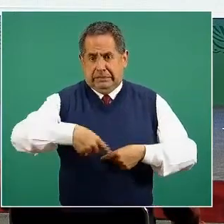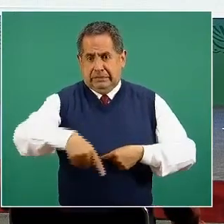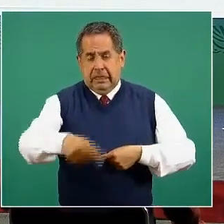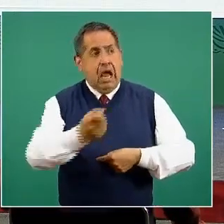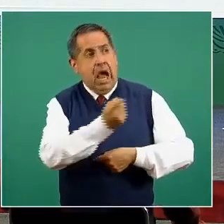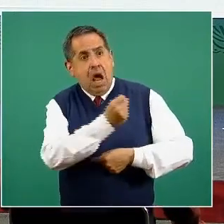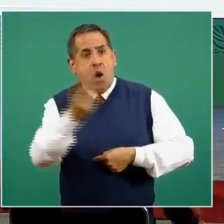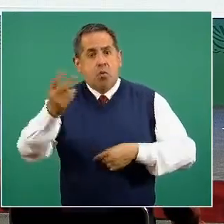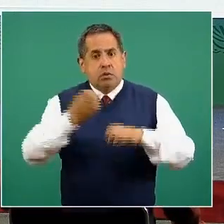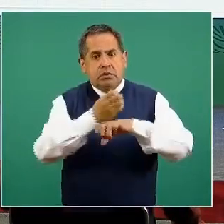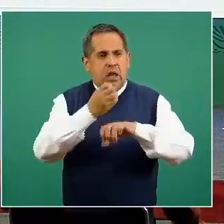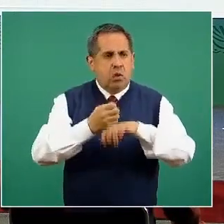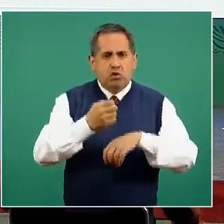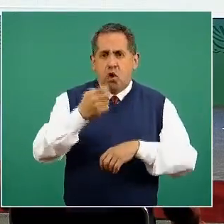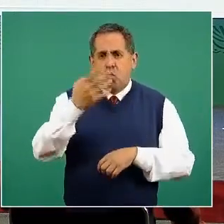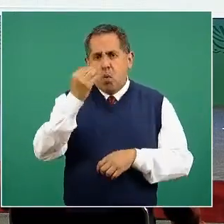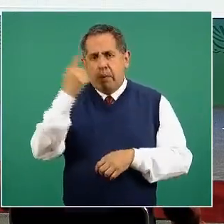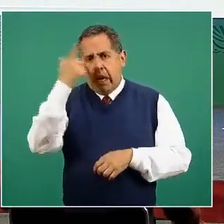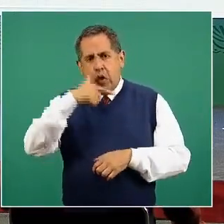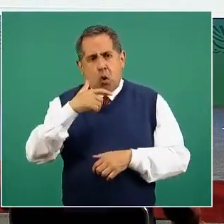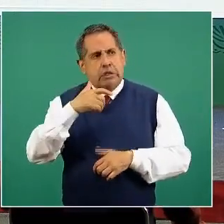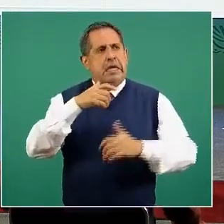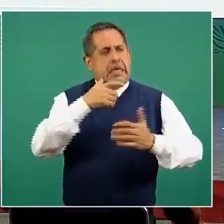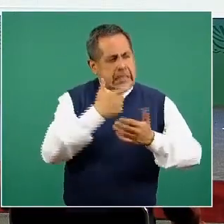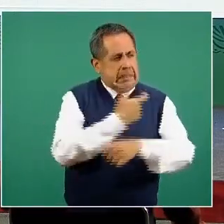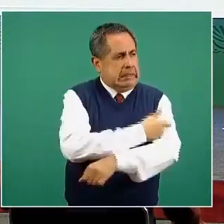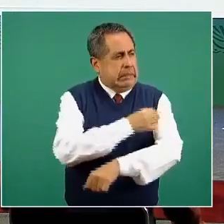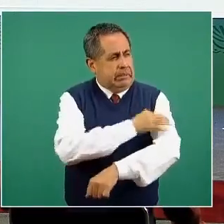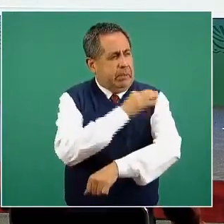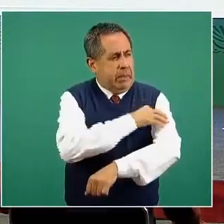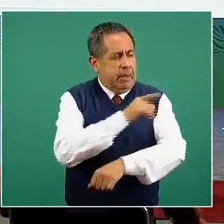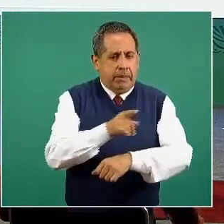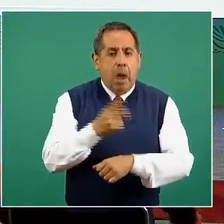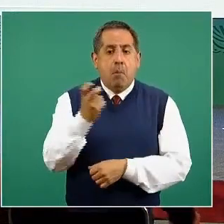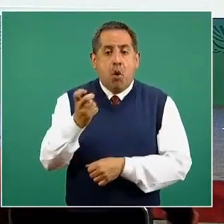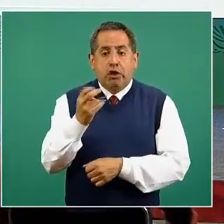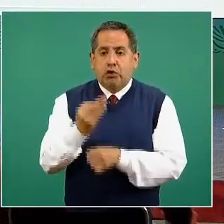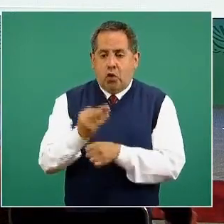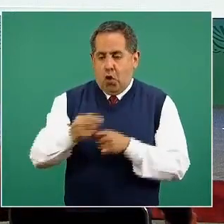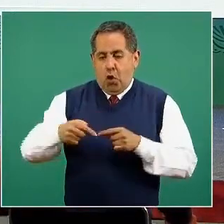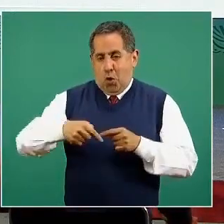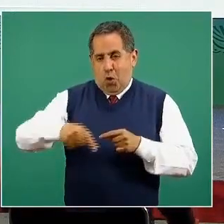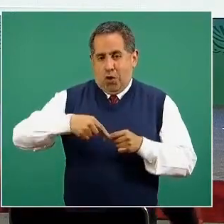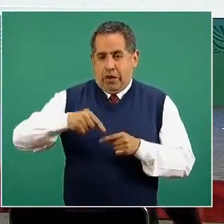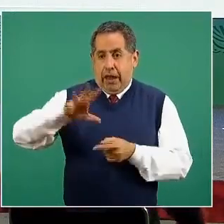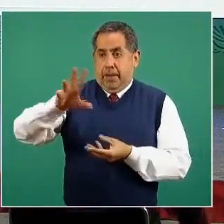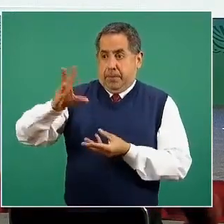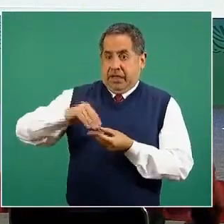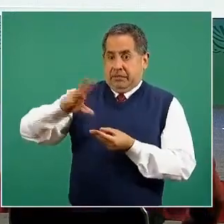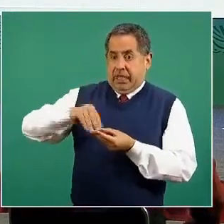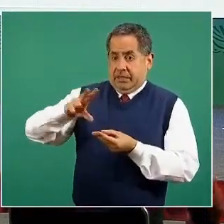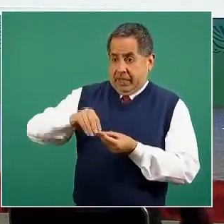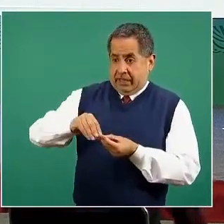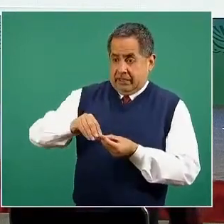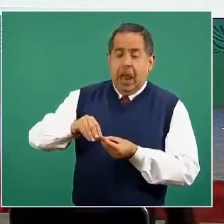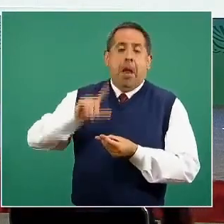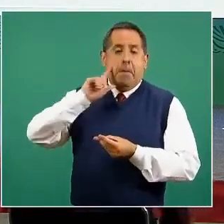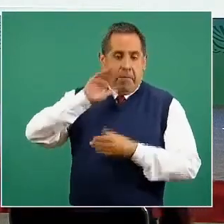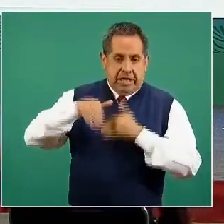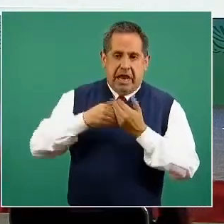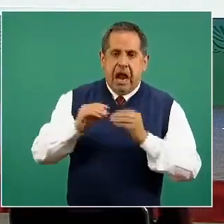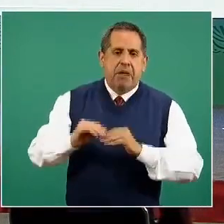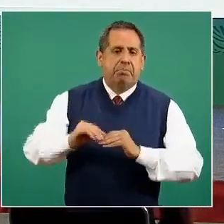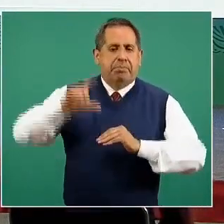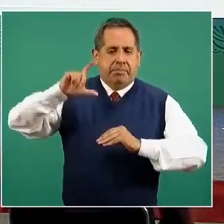algunos lugares, y esa información desde luego se recopila y se incorpora al día siguiente. Hoy tenemos ya